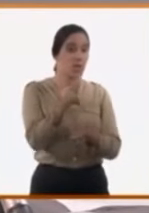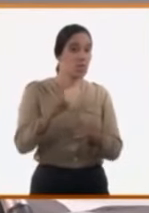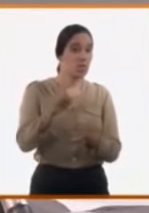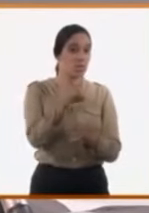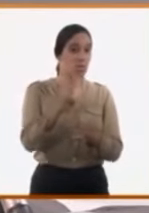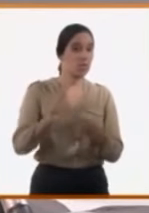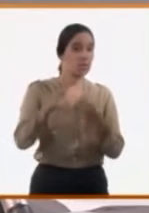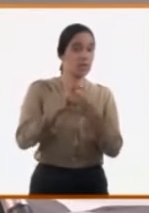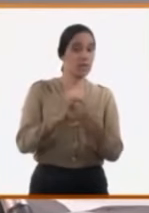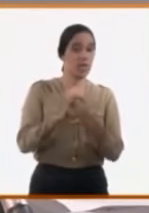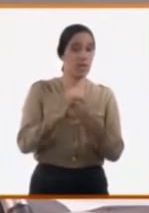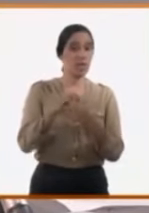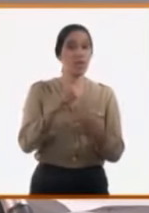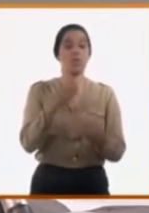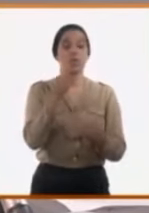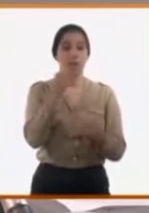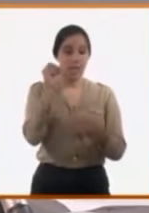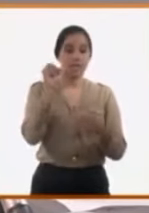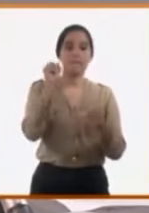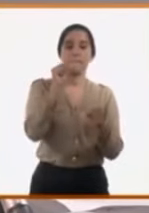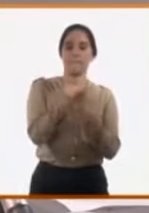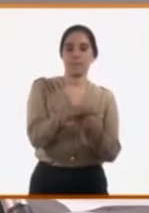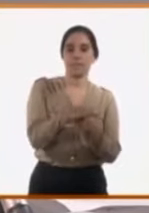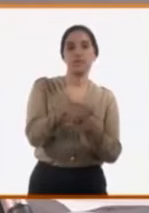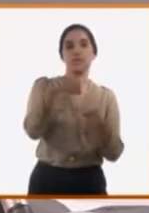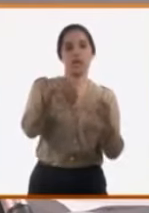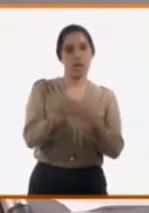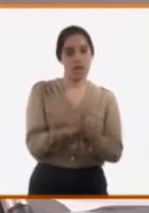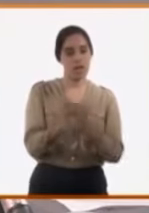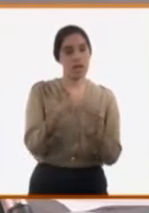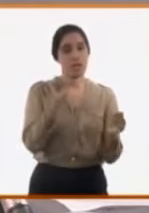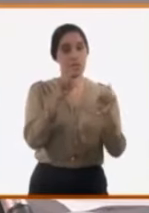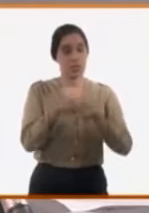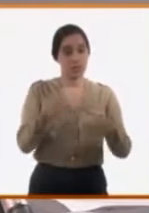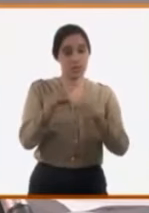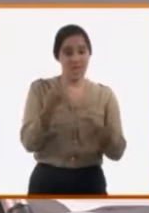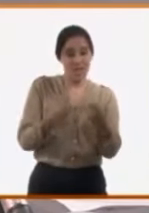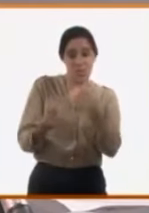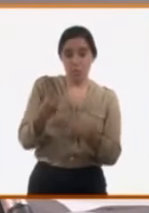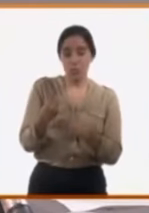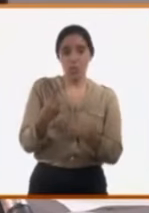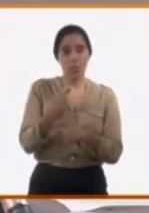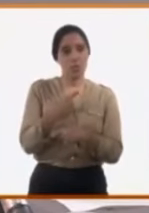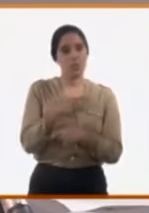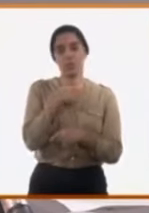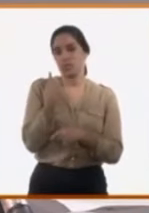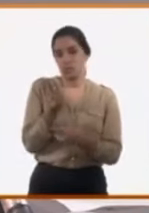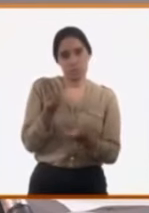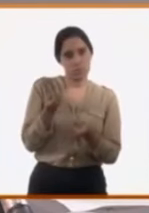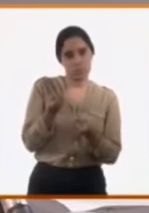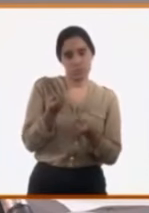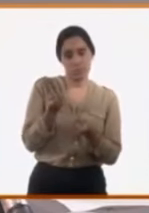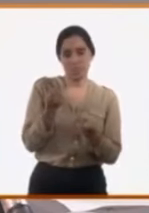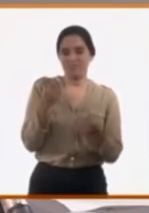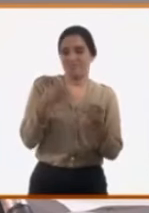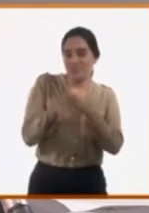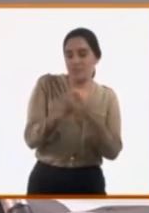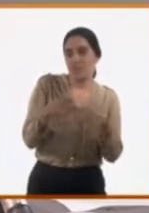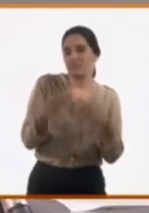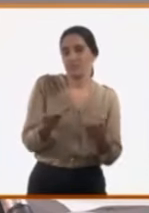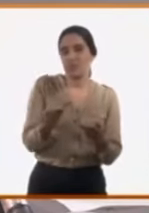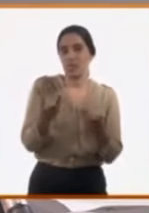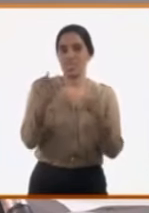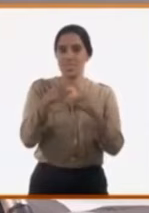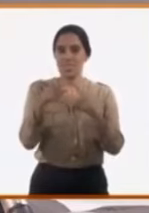universidad nosotros facilitamos ese ingreso la mayoría de esos de los que no aprobaron fueron a técnicos superiores